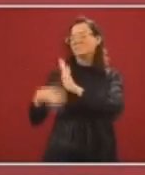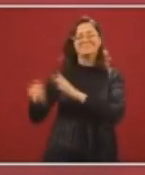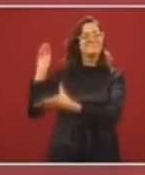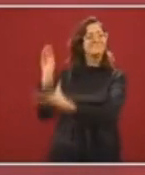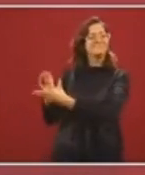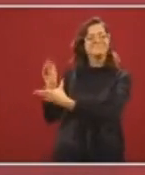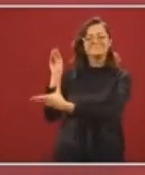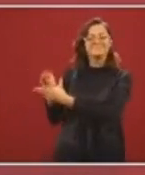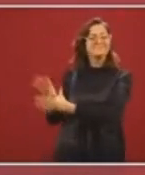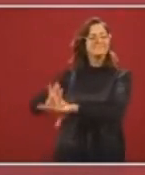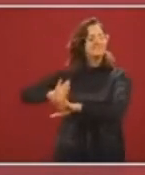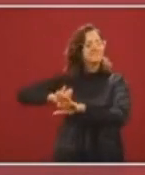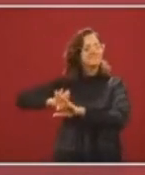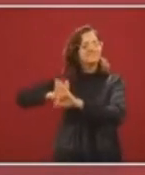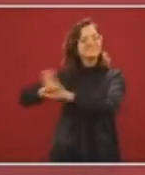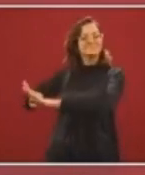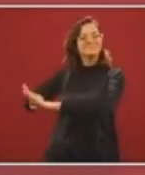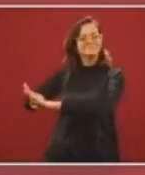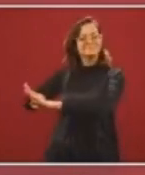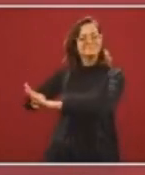Imagínense si nos